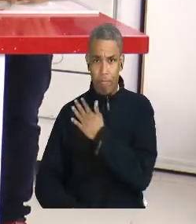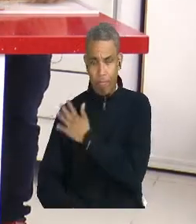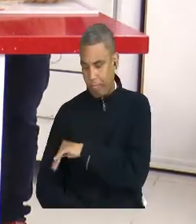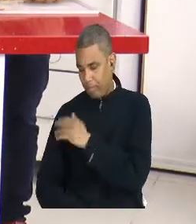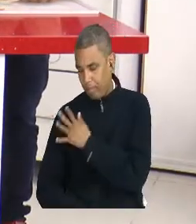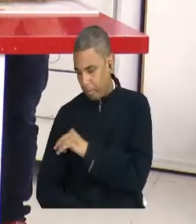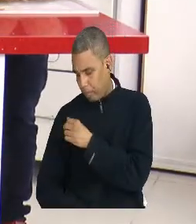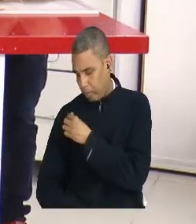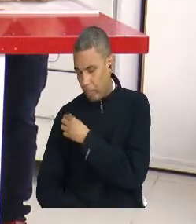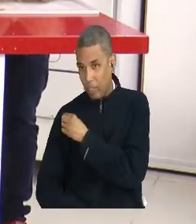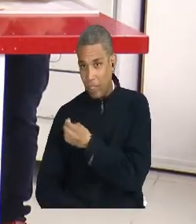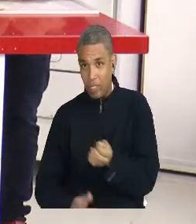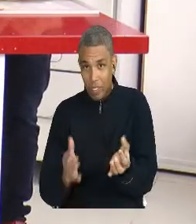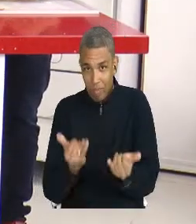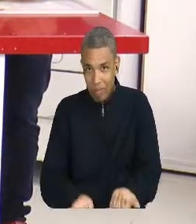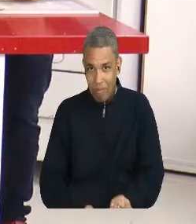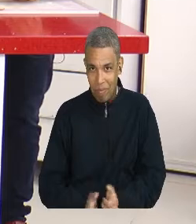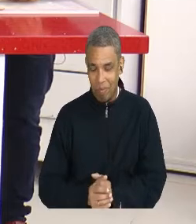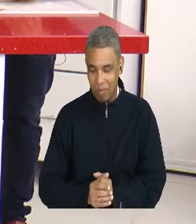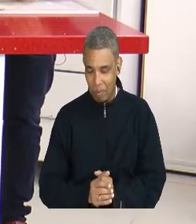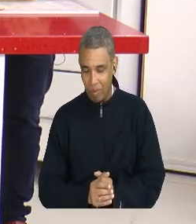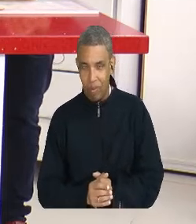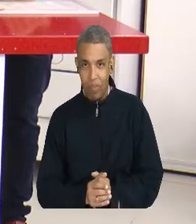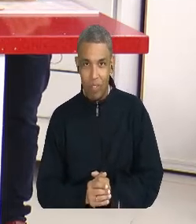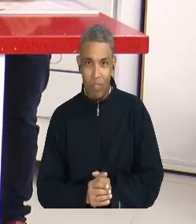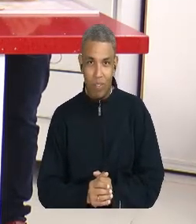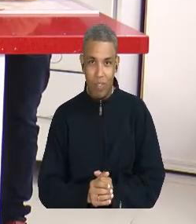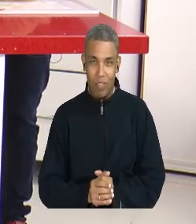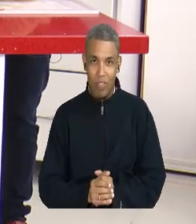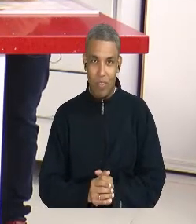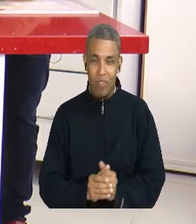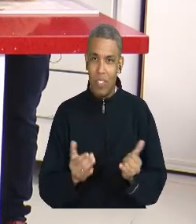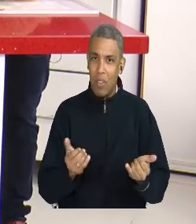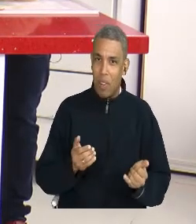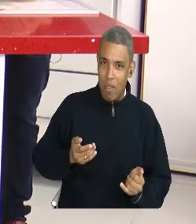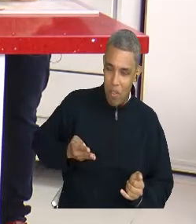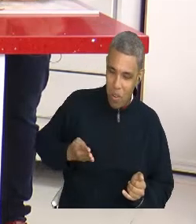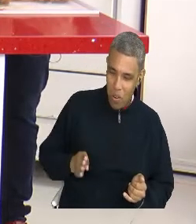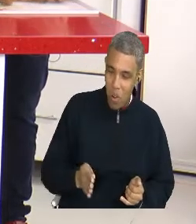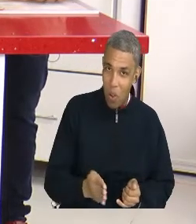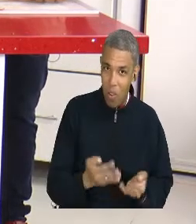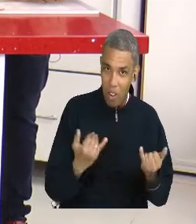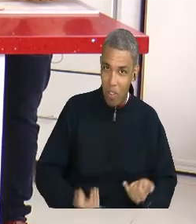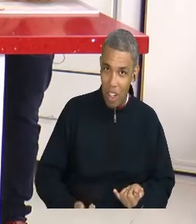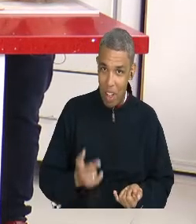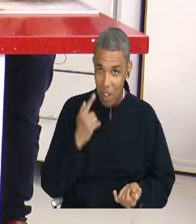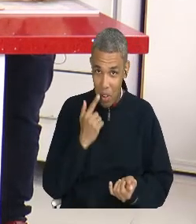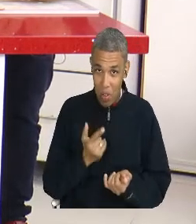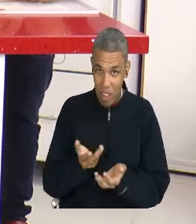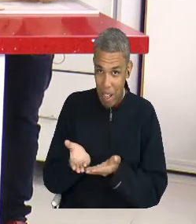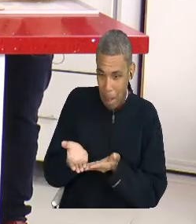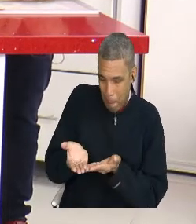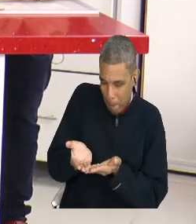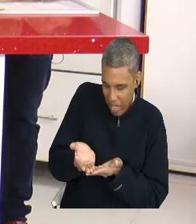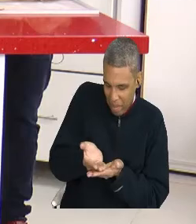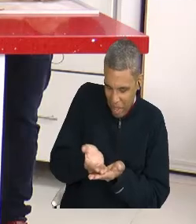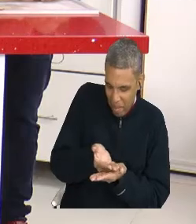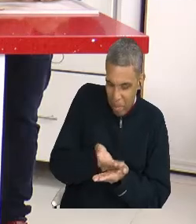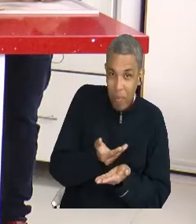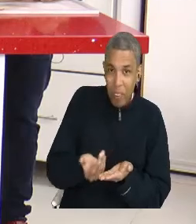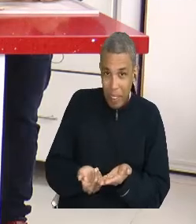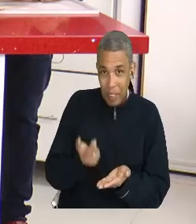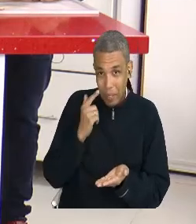nuestro róbalo, sí, el próximo lo vamos a hacer para que los clientes lo puedan ver, aquí voy a rellenarlo, sí, es un róbalo